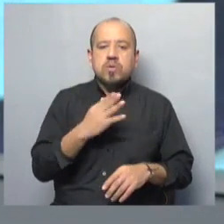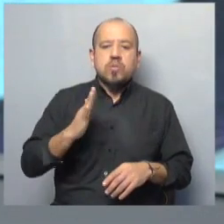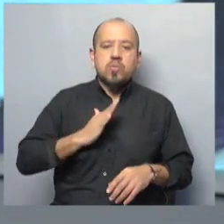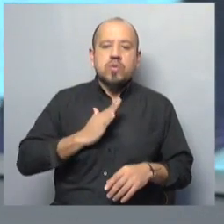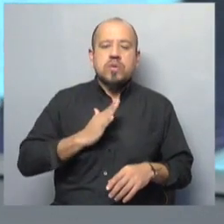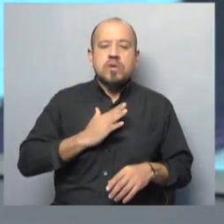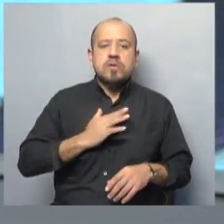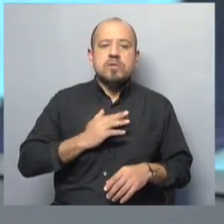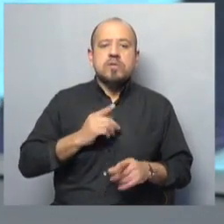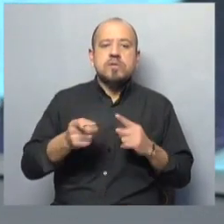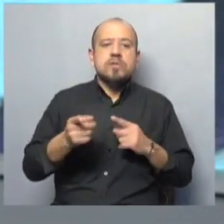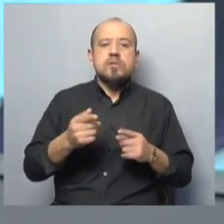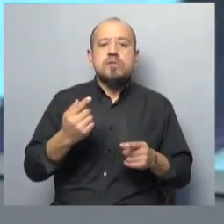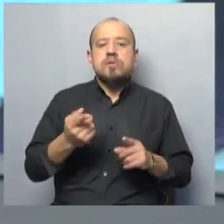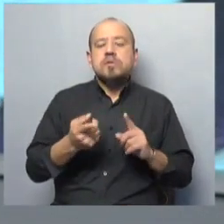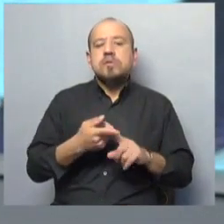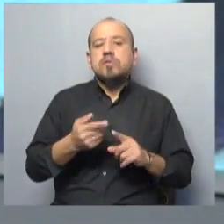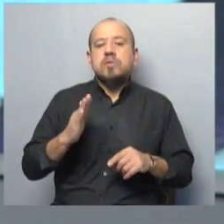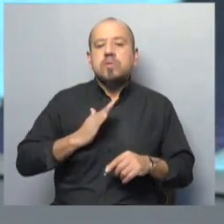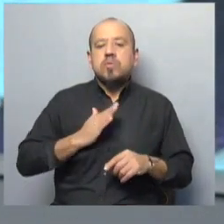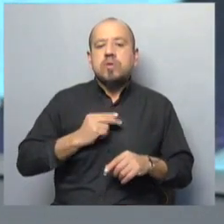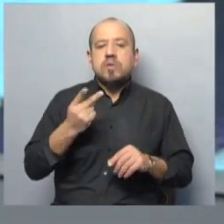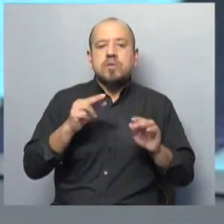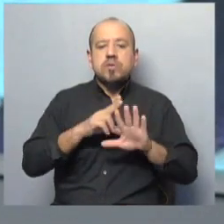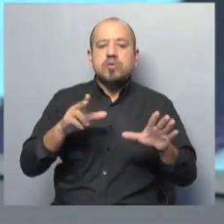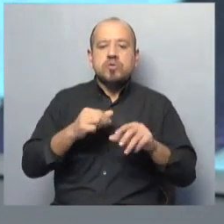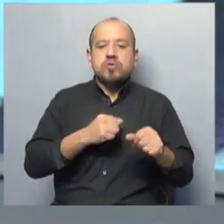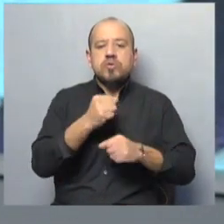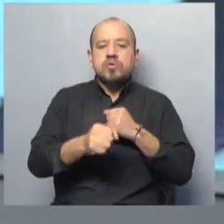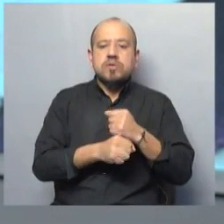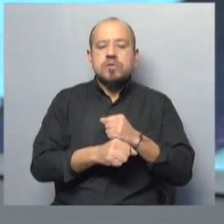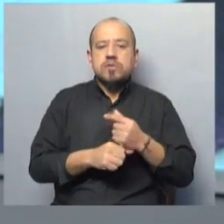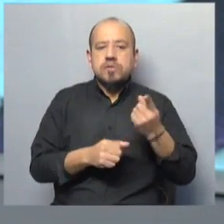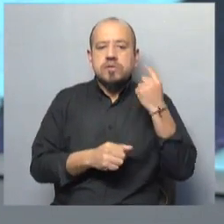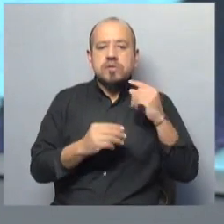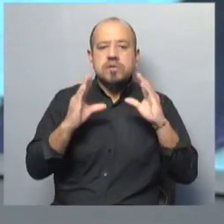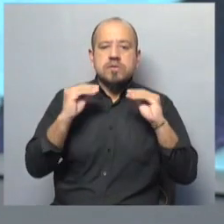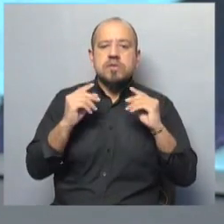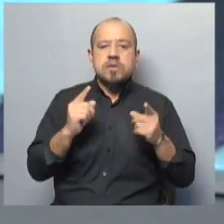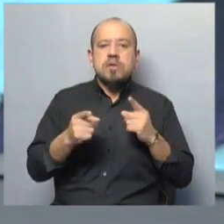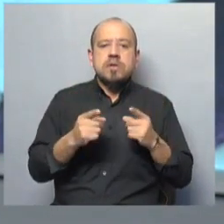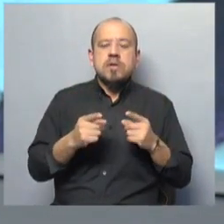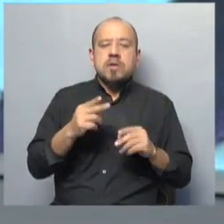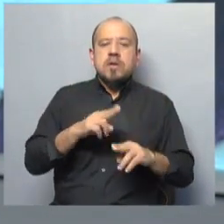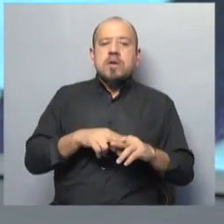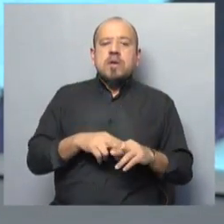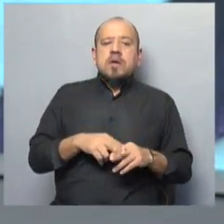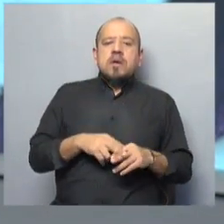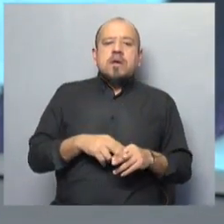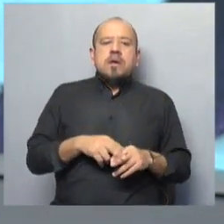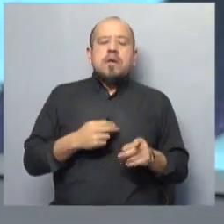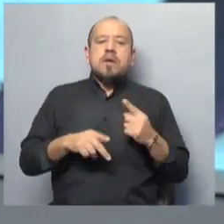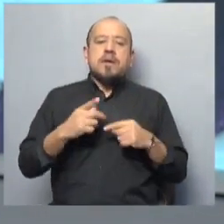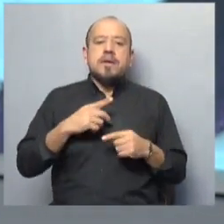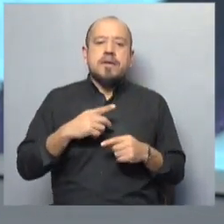último femicidio ocurrió a manos de la pareja de una mujer de 28 años anoche, el hombre que además mató a un niño de 8 años y se